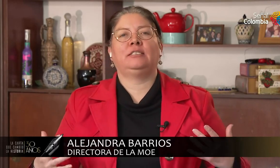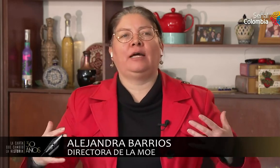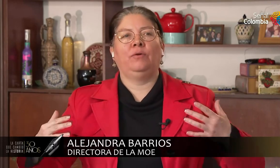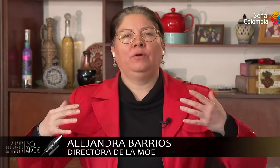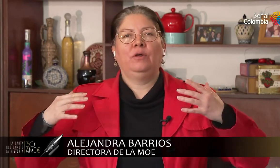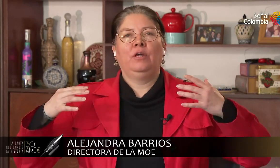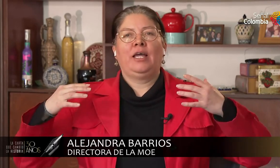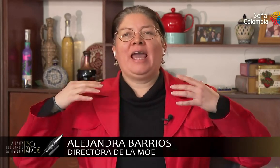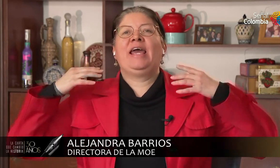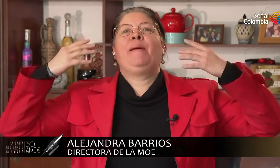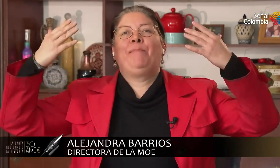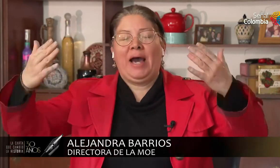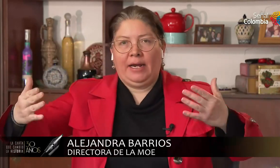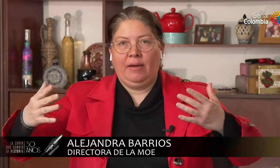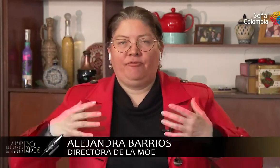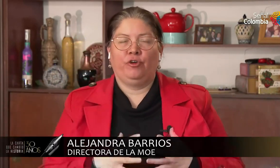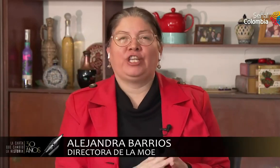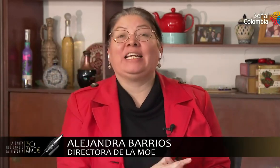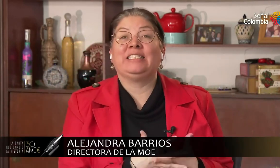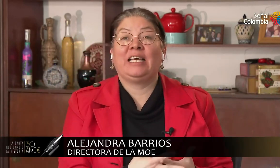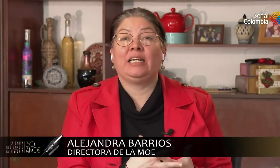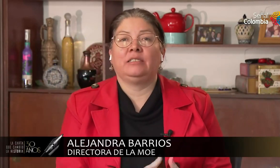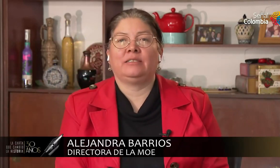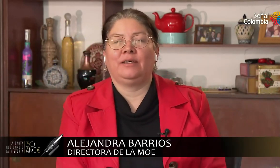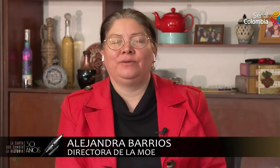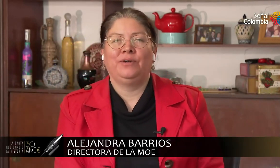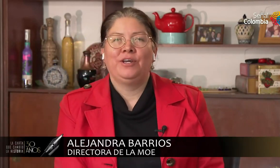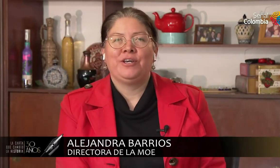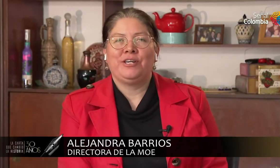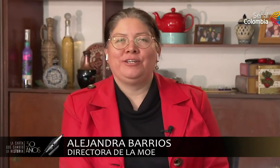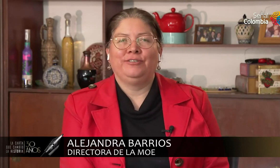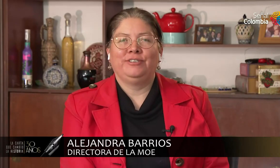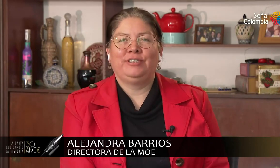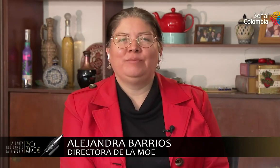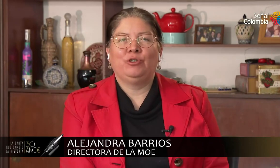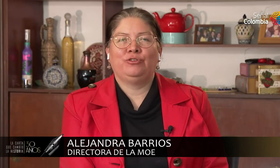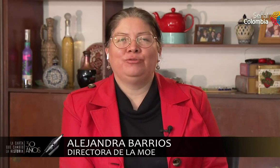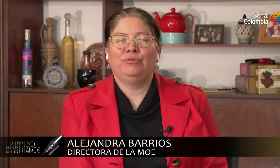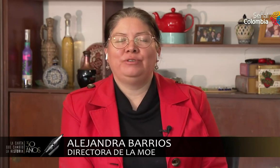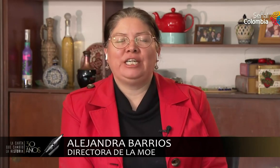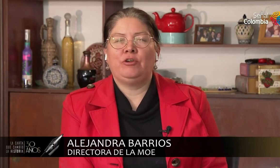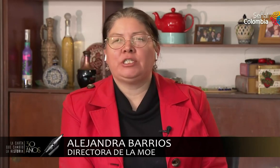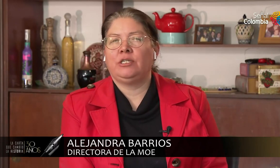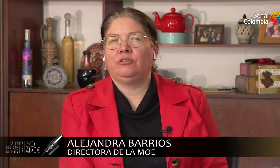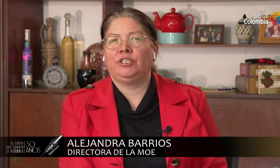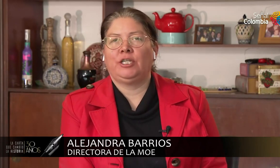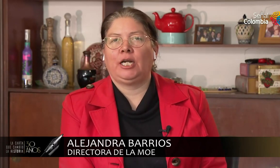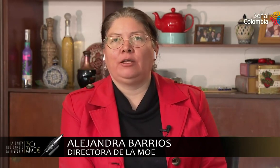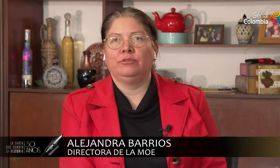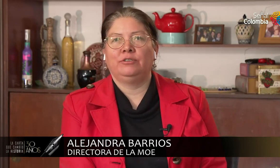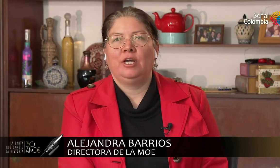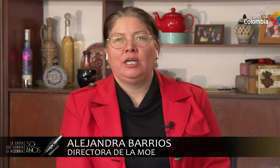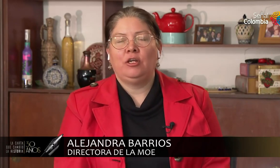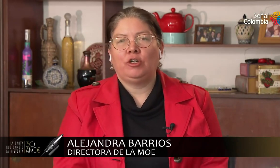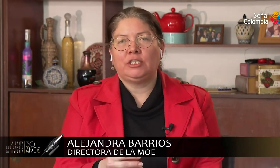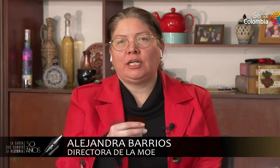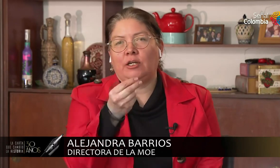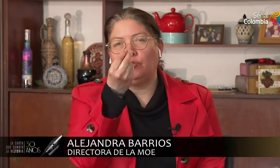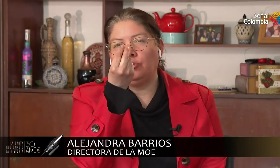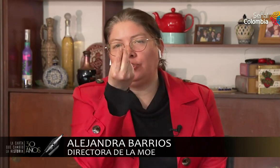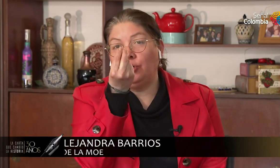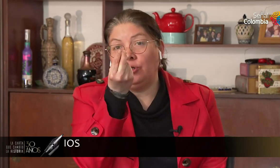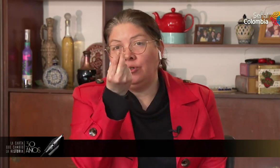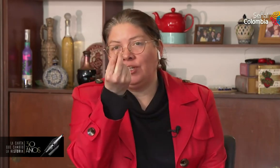organización del Estado era para fortalecer el Estado. Dimos un giro de 180 grados y lo